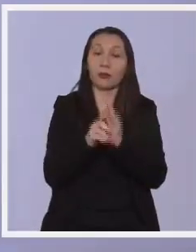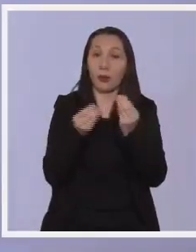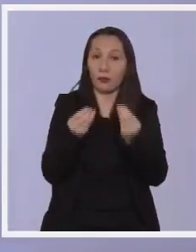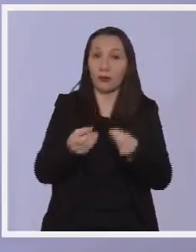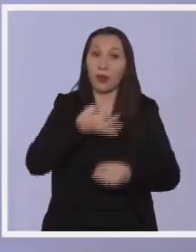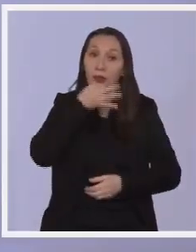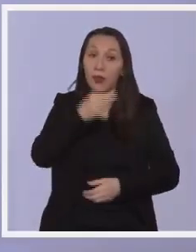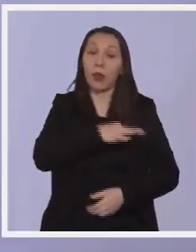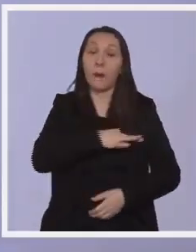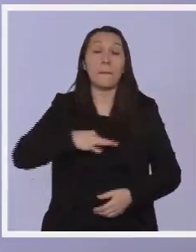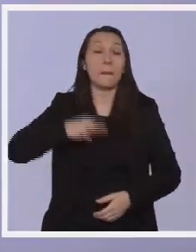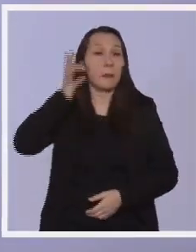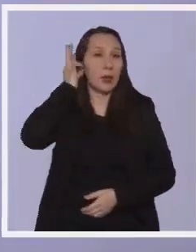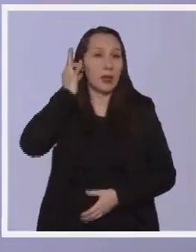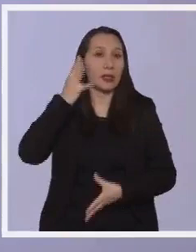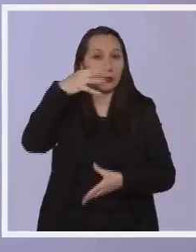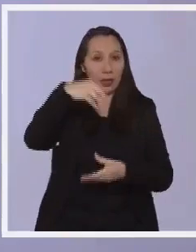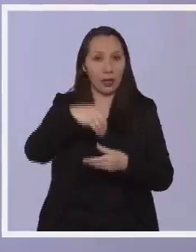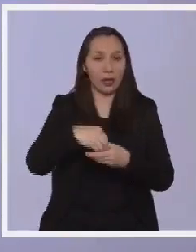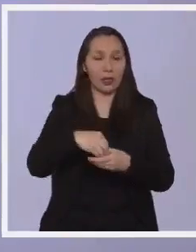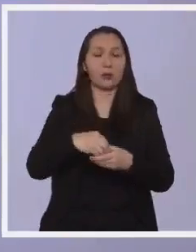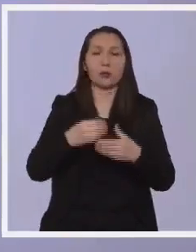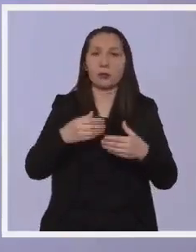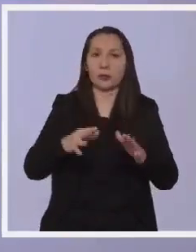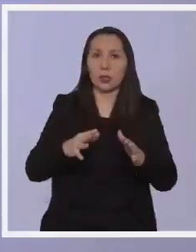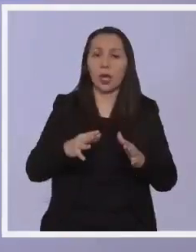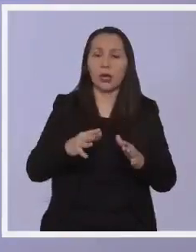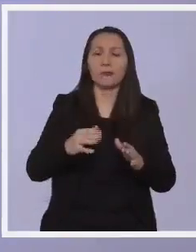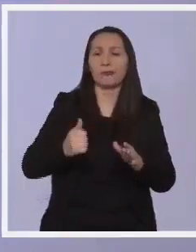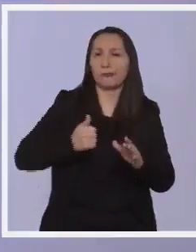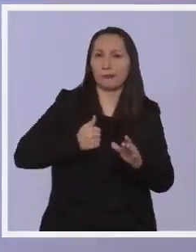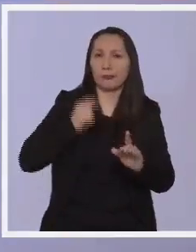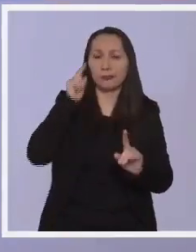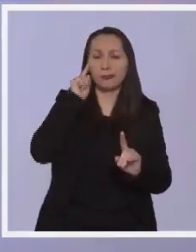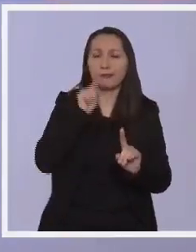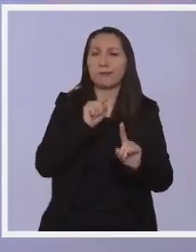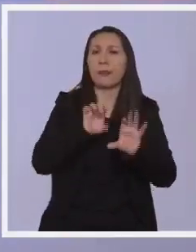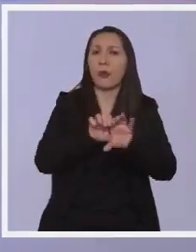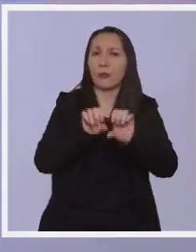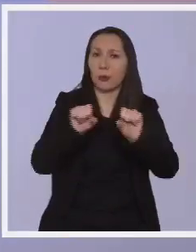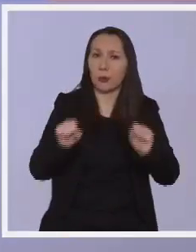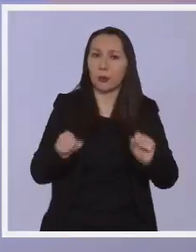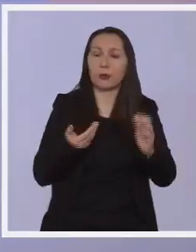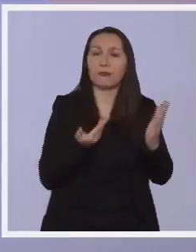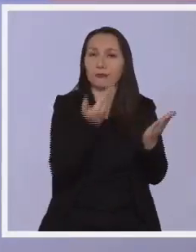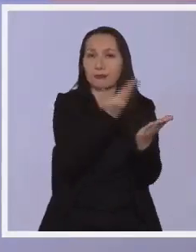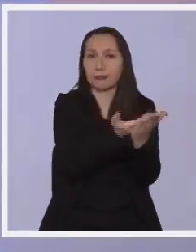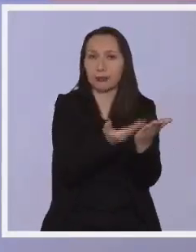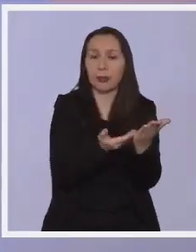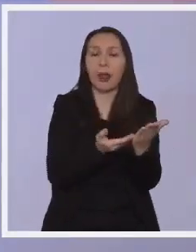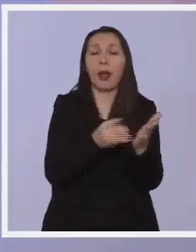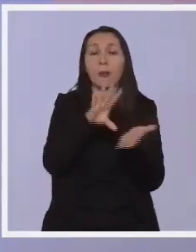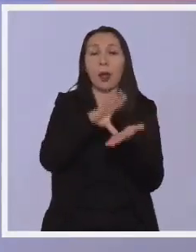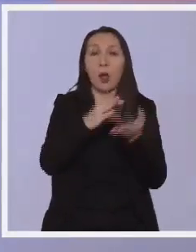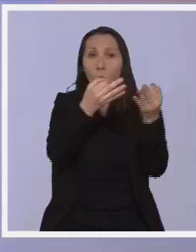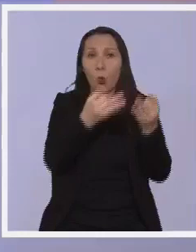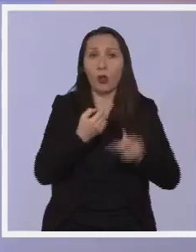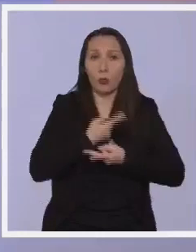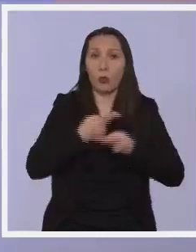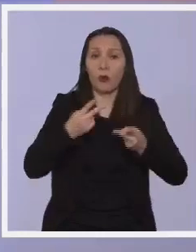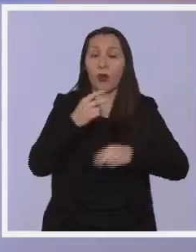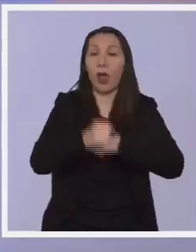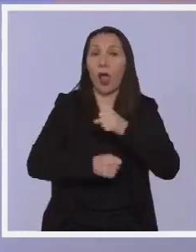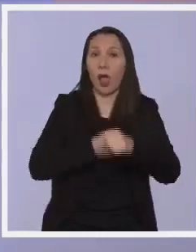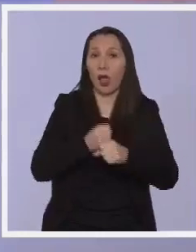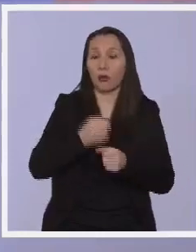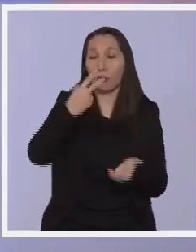bien ha dicho la ministra del Interior, cumple con un compromiso que presentáramos al país en la cuenta pública del año